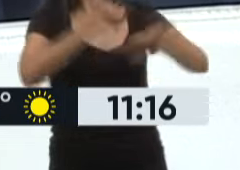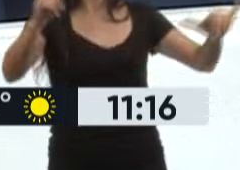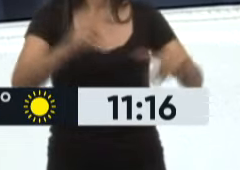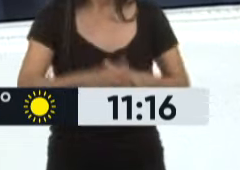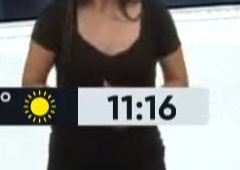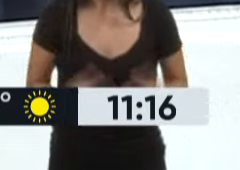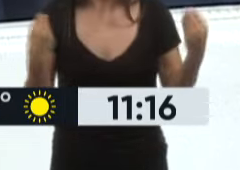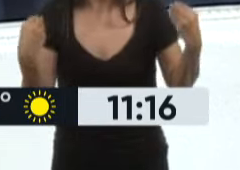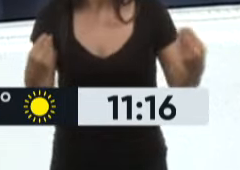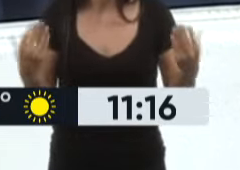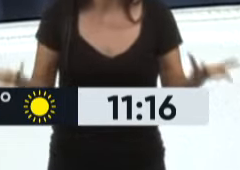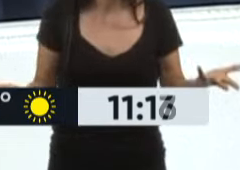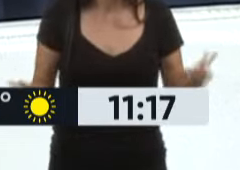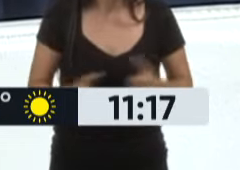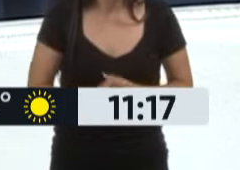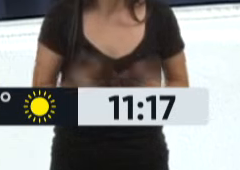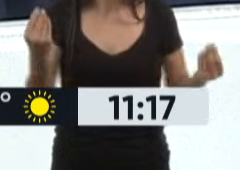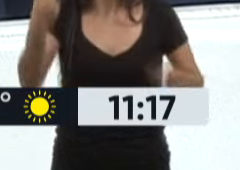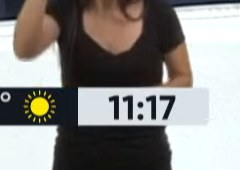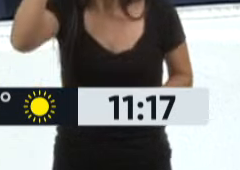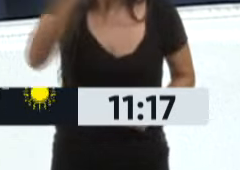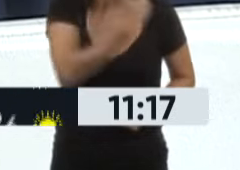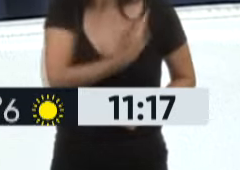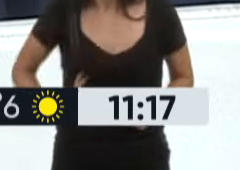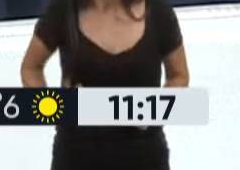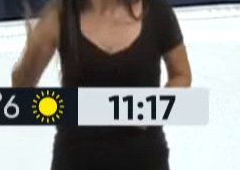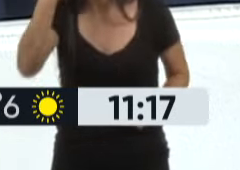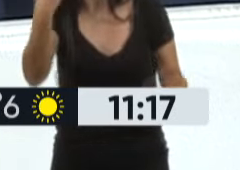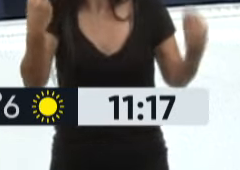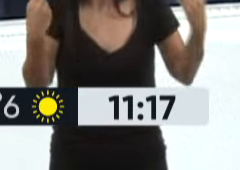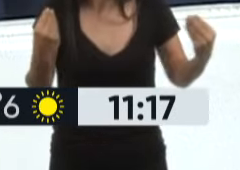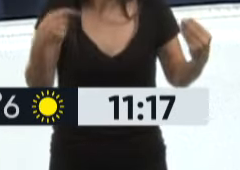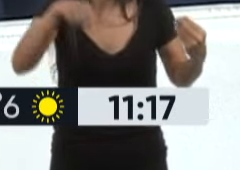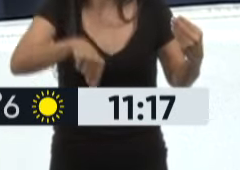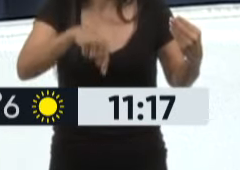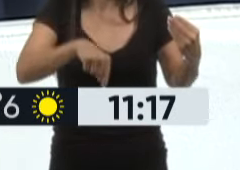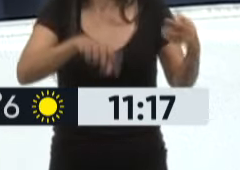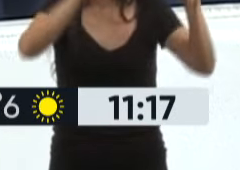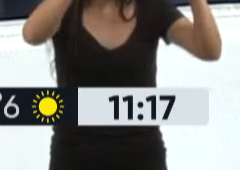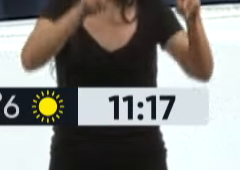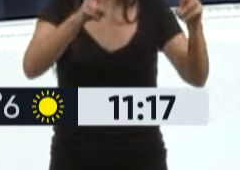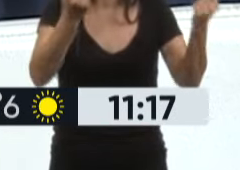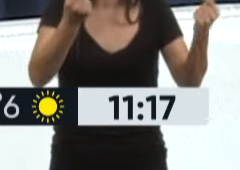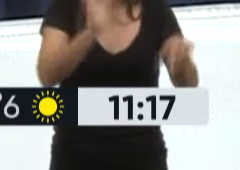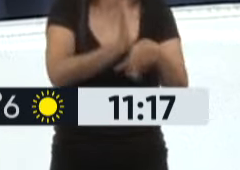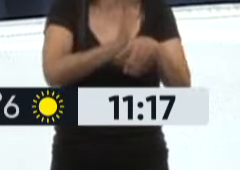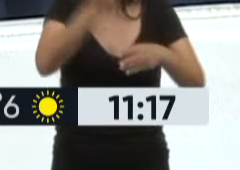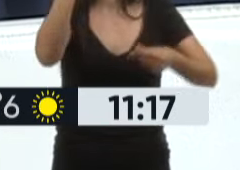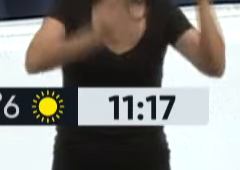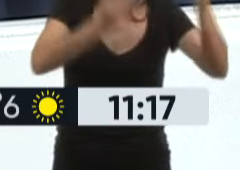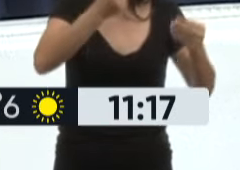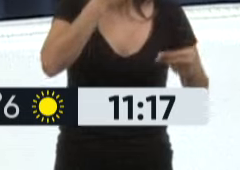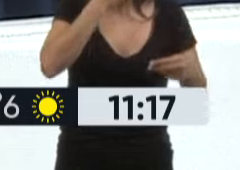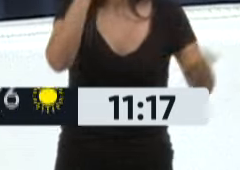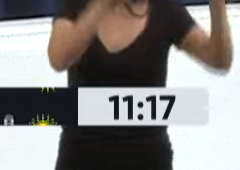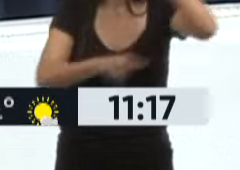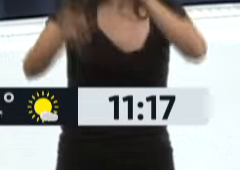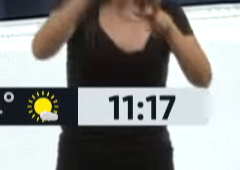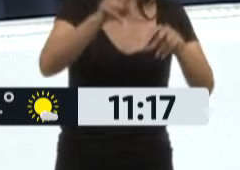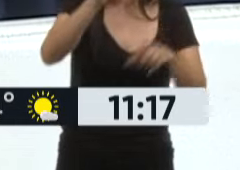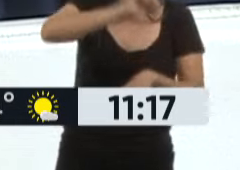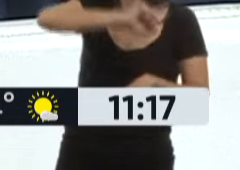básicamente Cómo cómo piensa el gobierno hacer teniendo en cuenta que la cifra impactó bajar lo que viene siendo la inflación interanual del